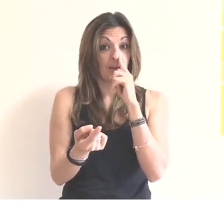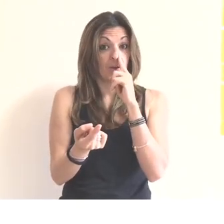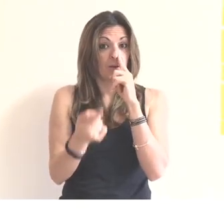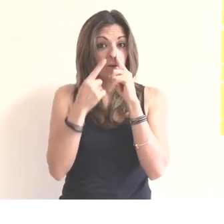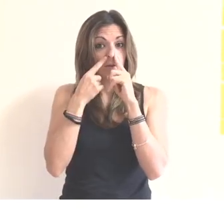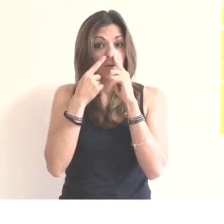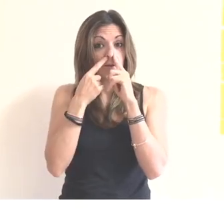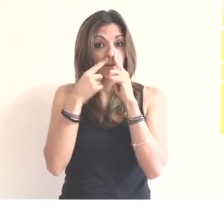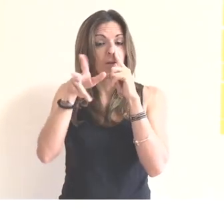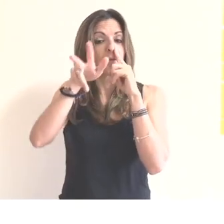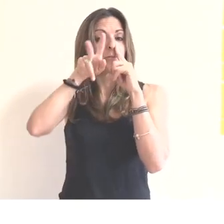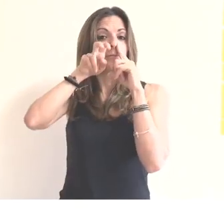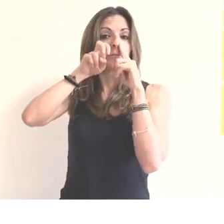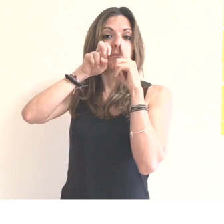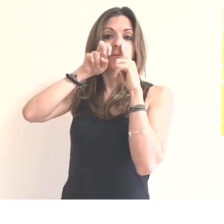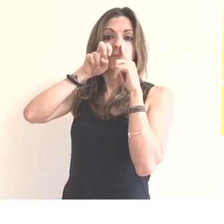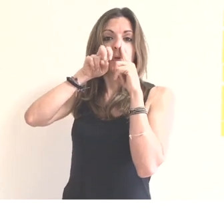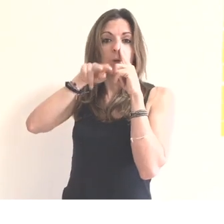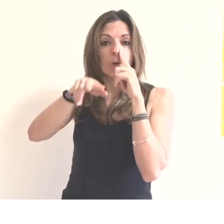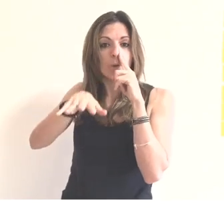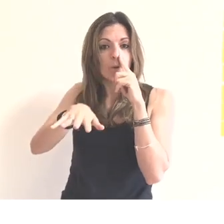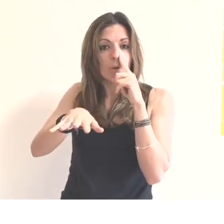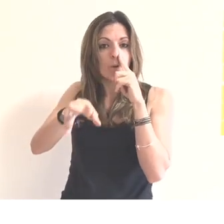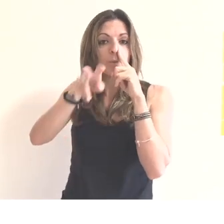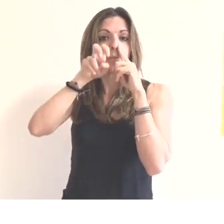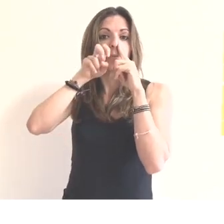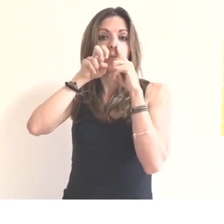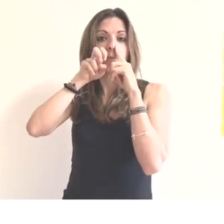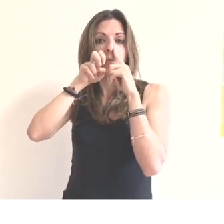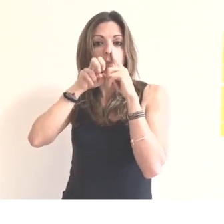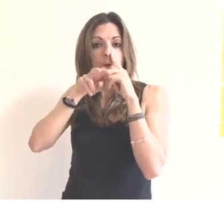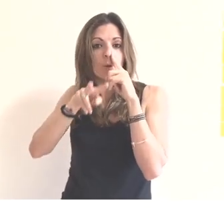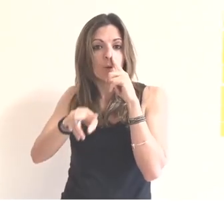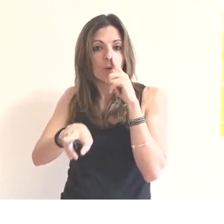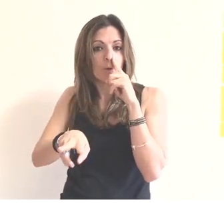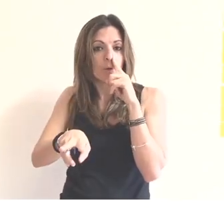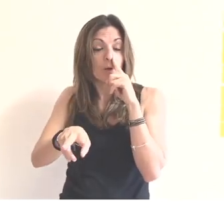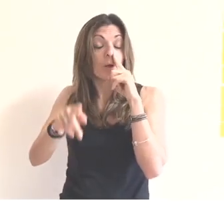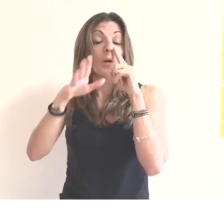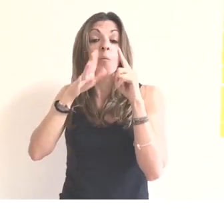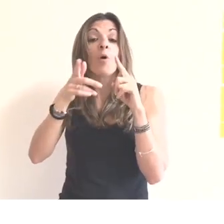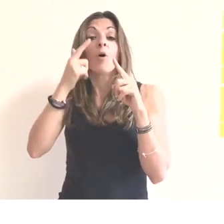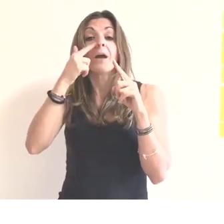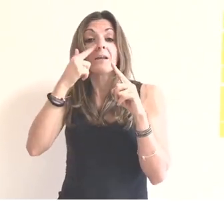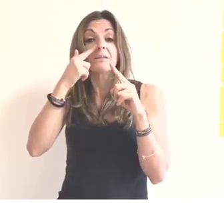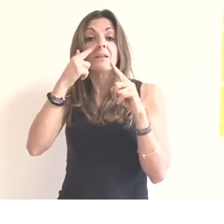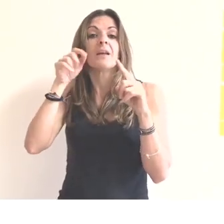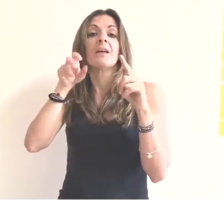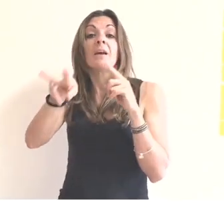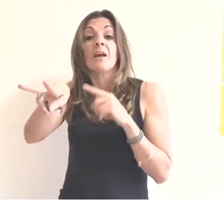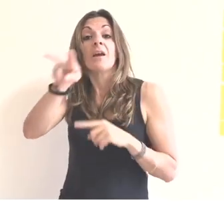estamos sacando por el derecho calor, activación. Inhala por el izquierdo,